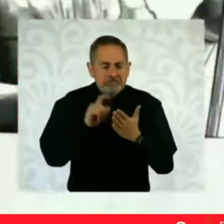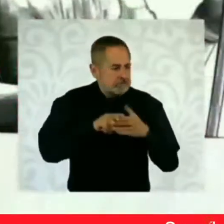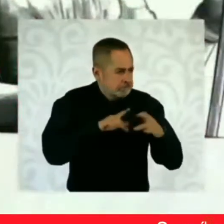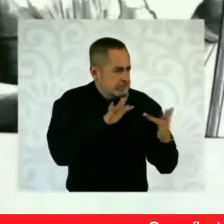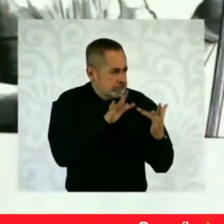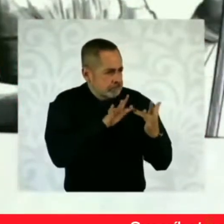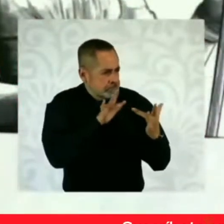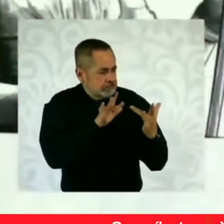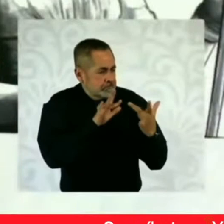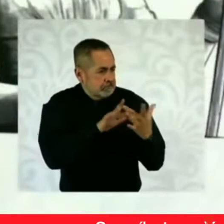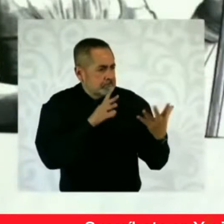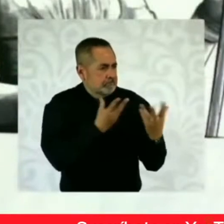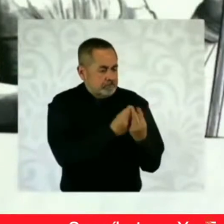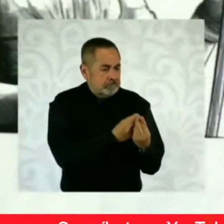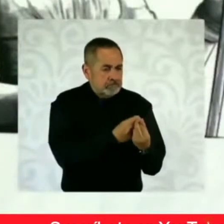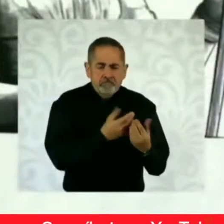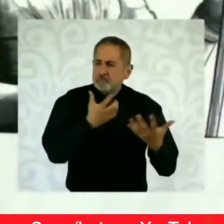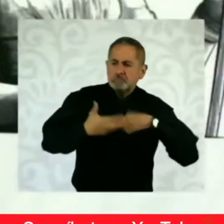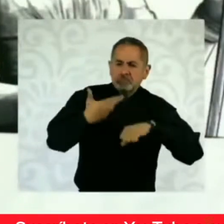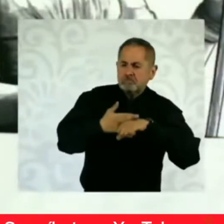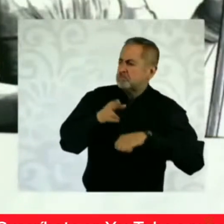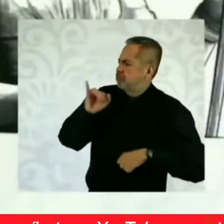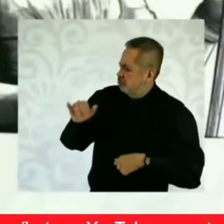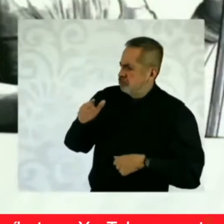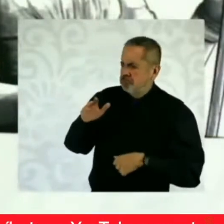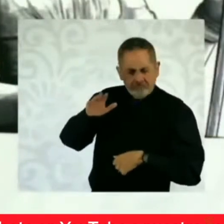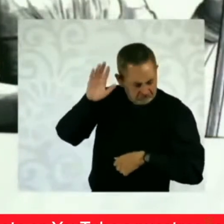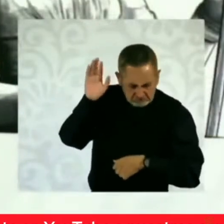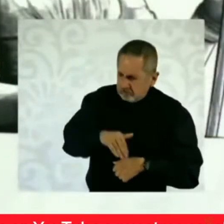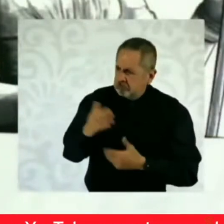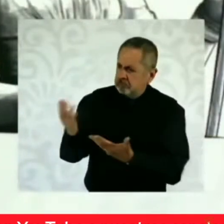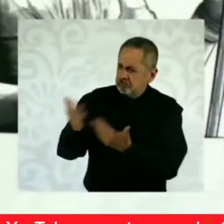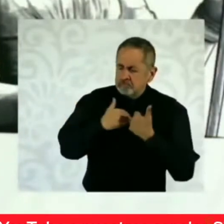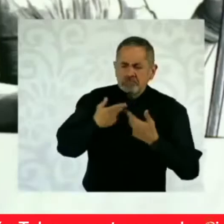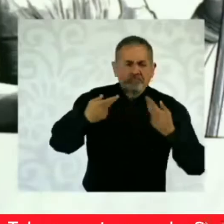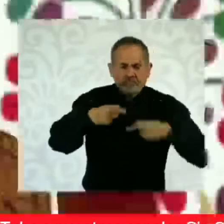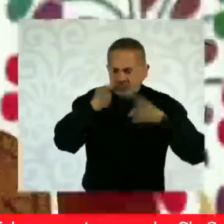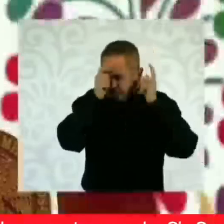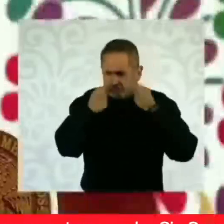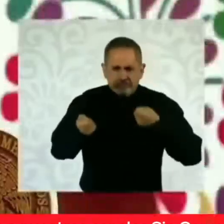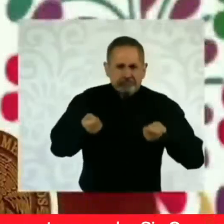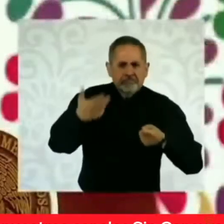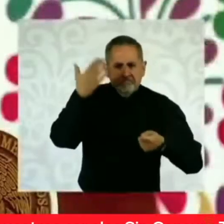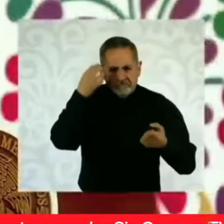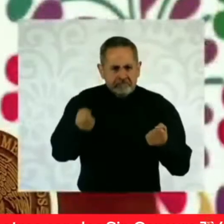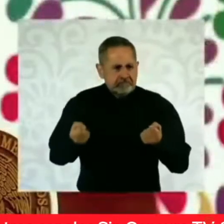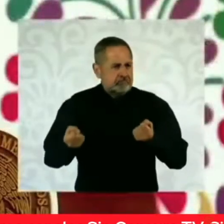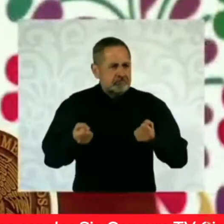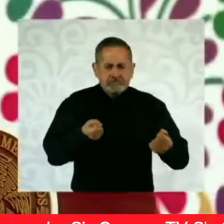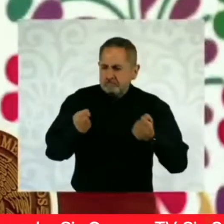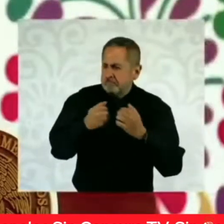Hay muchísimas empresas que dicen: nosotros necesitamos choferes de tractocamión,